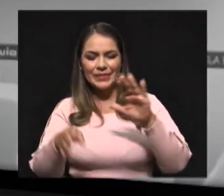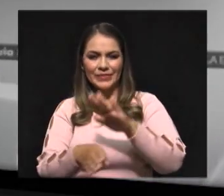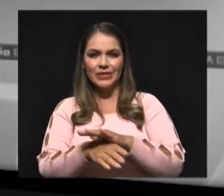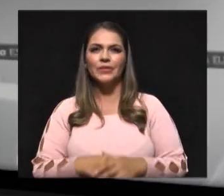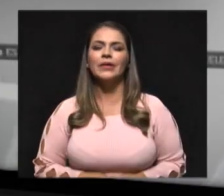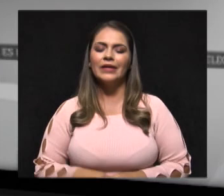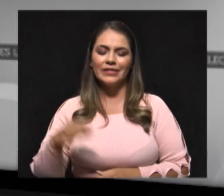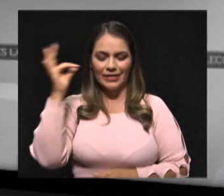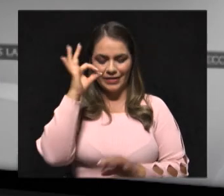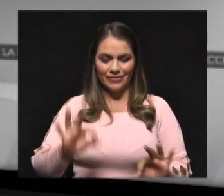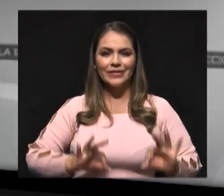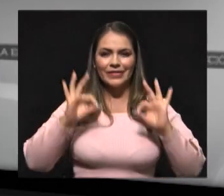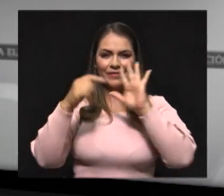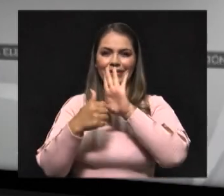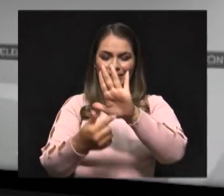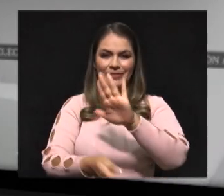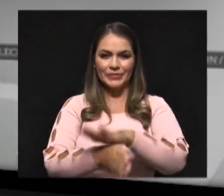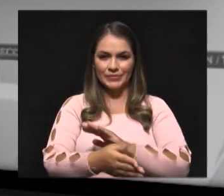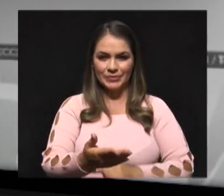continúen con teleantioquia tengan